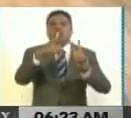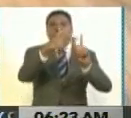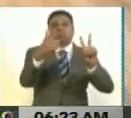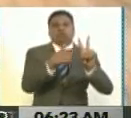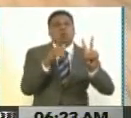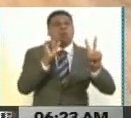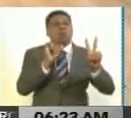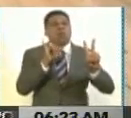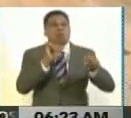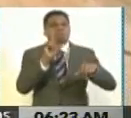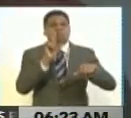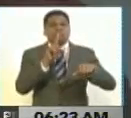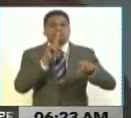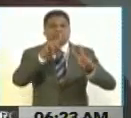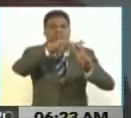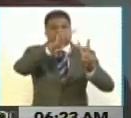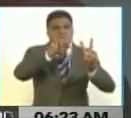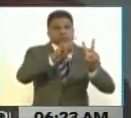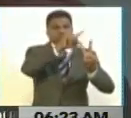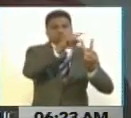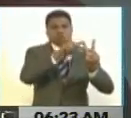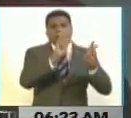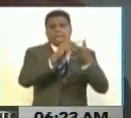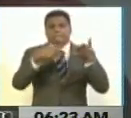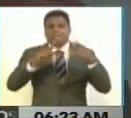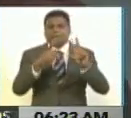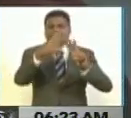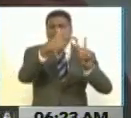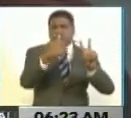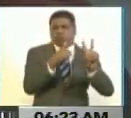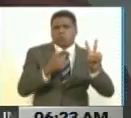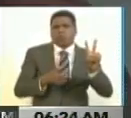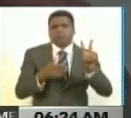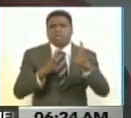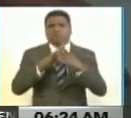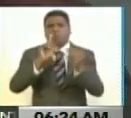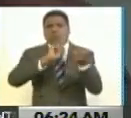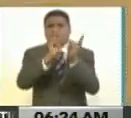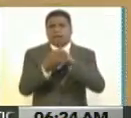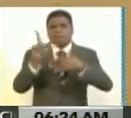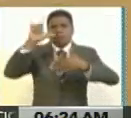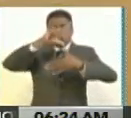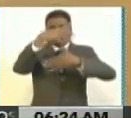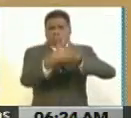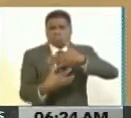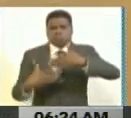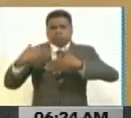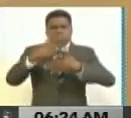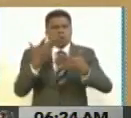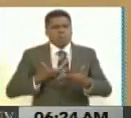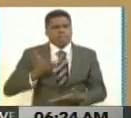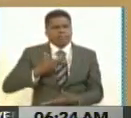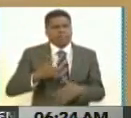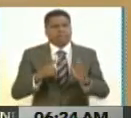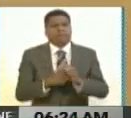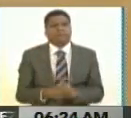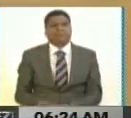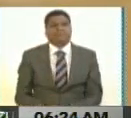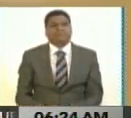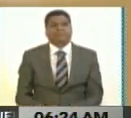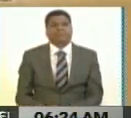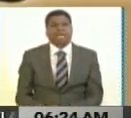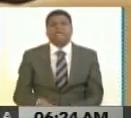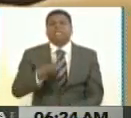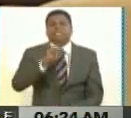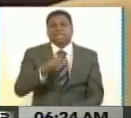¿cuál es la característica que tienen estos dos momentos y la importancia, la relevancia para el continente? Sí, no, efectivamente, como tú acabas de decir, a principios